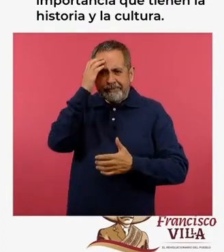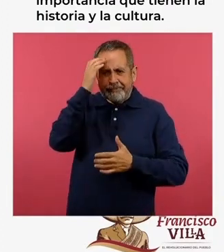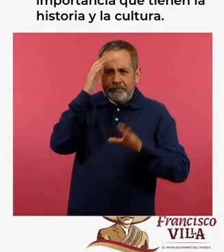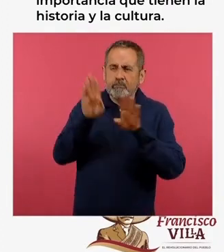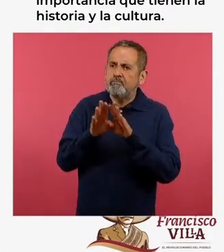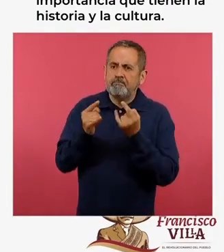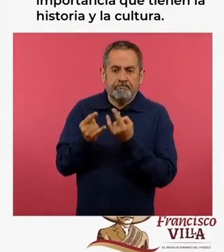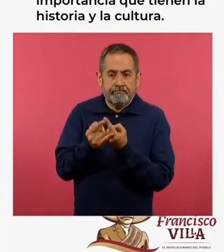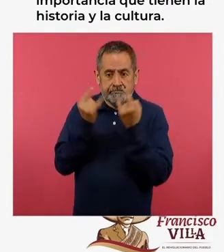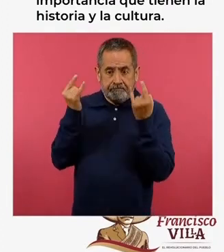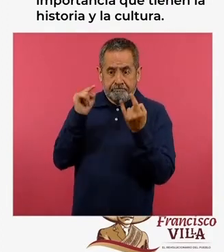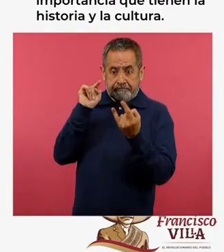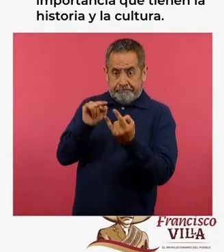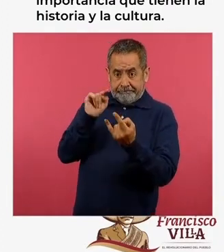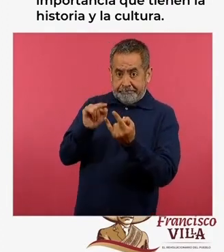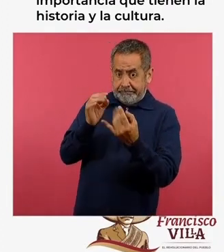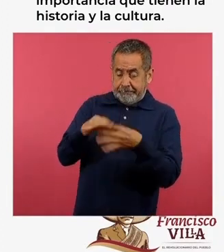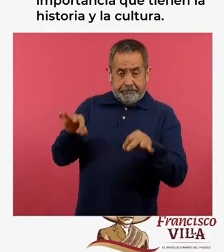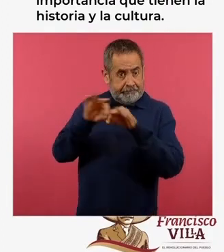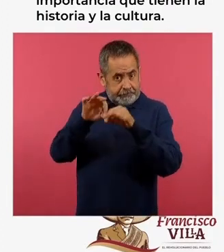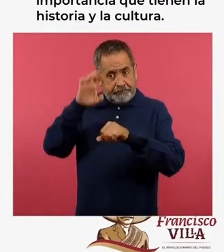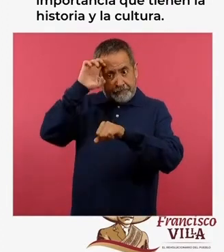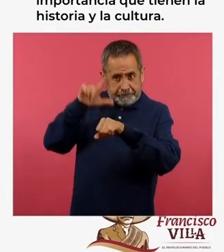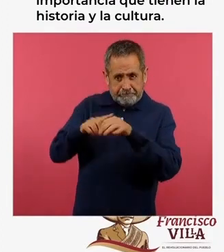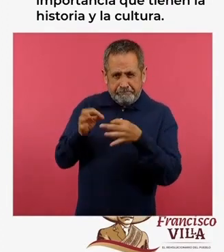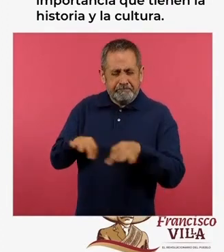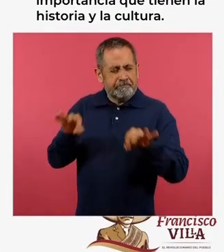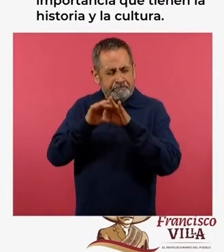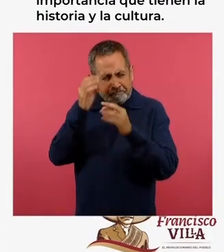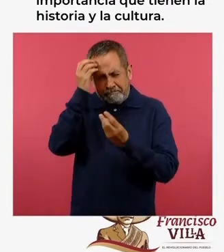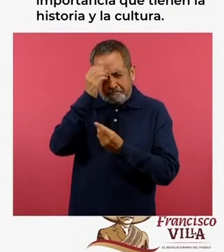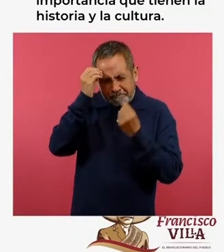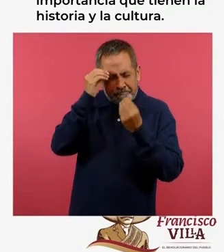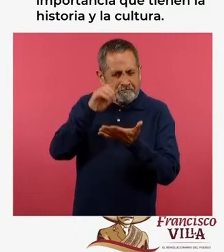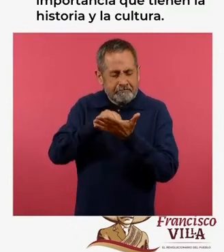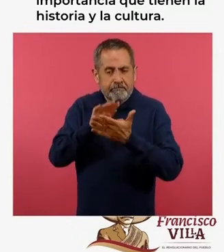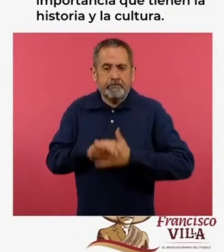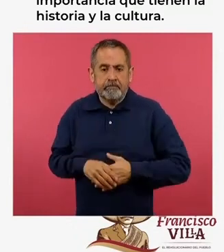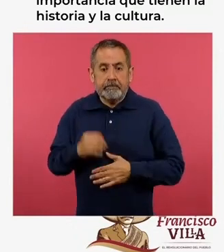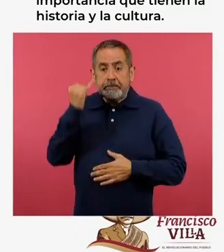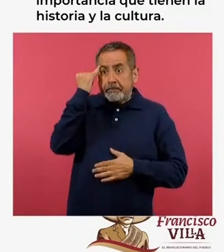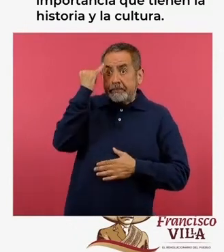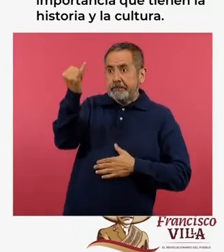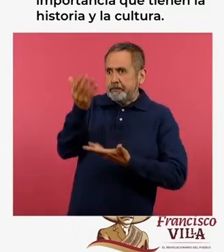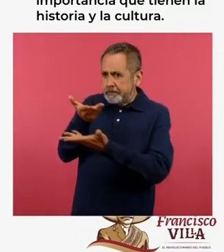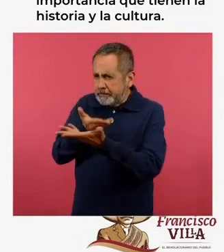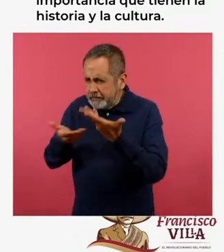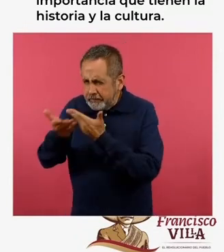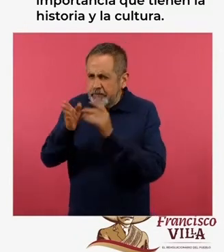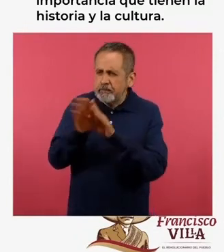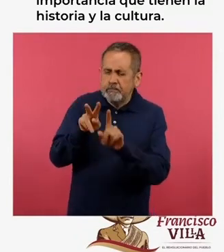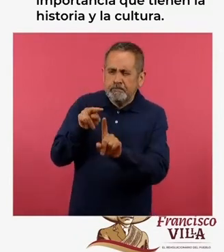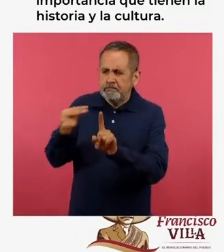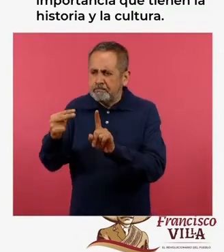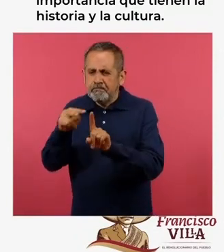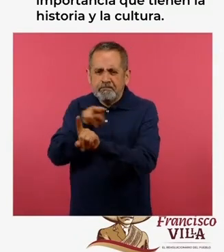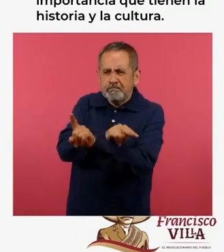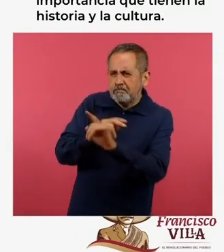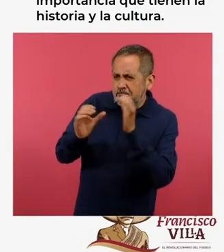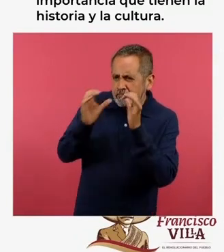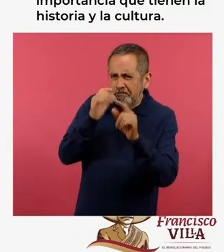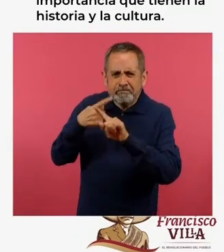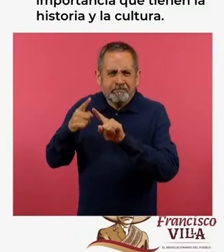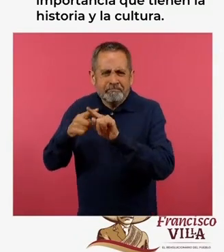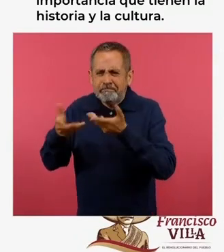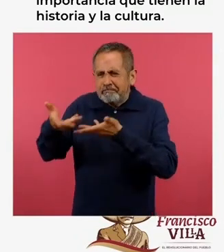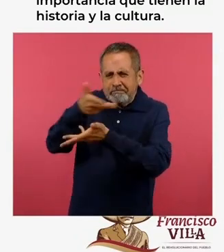la historia y la cultura. Que intercambien ideas, cosmovisiones y perspectivas mediante distintos lenguajes. En